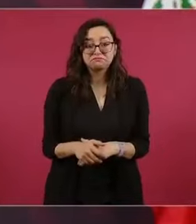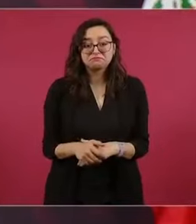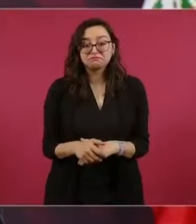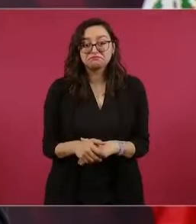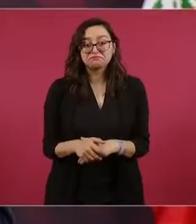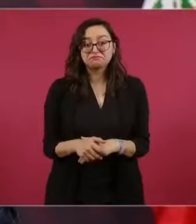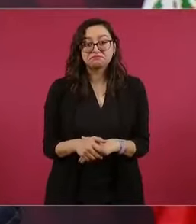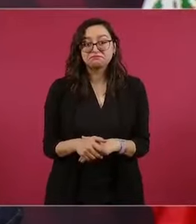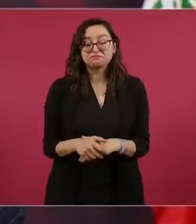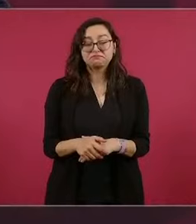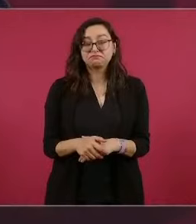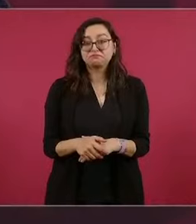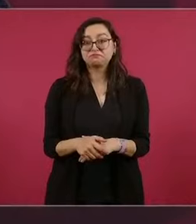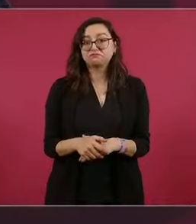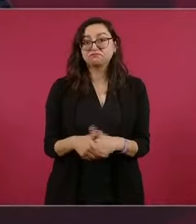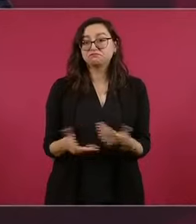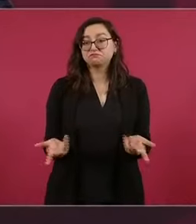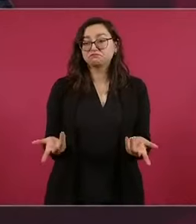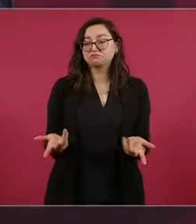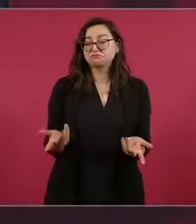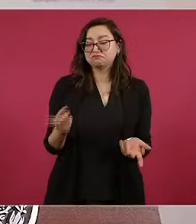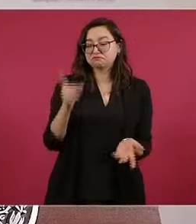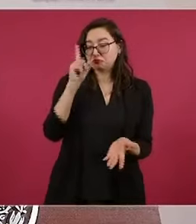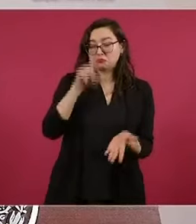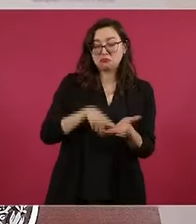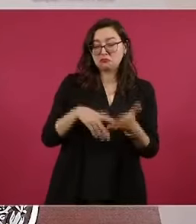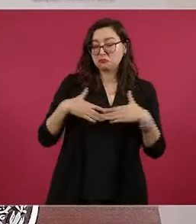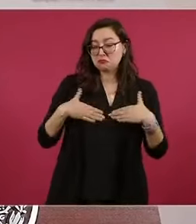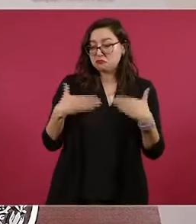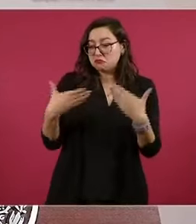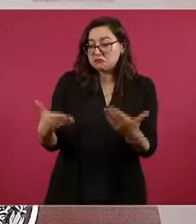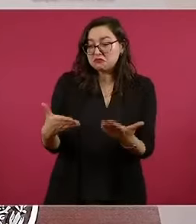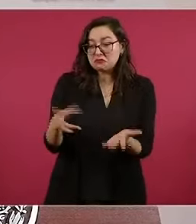no tienen credibilidad, no tienen valor,